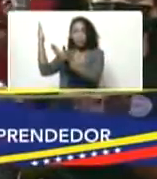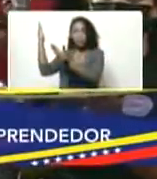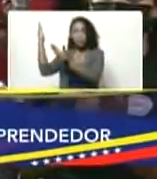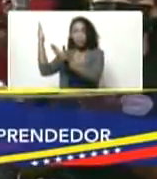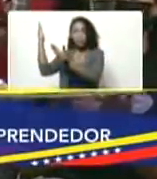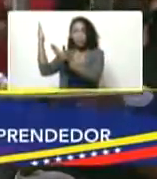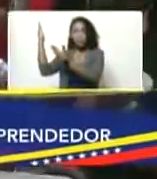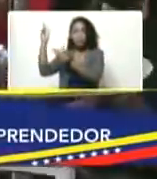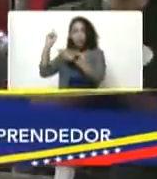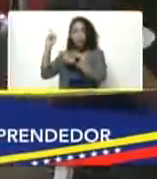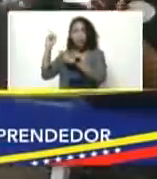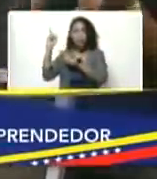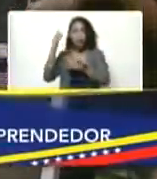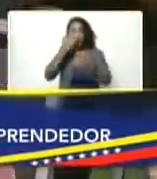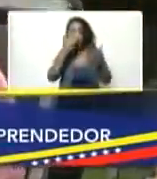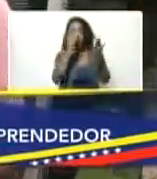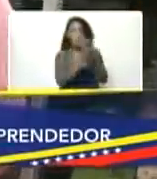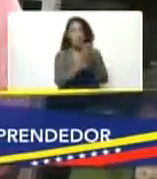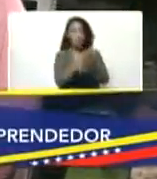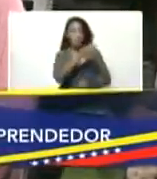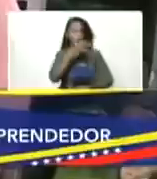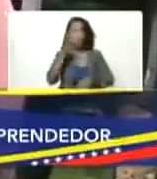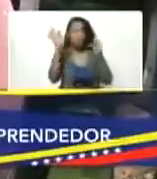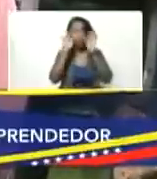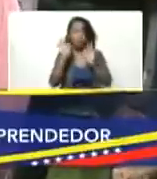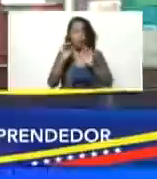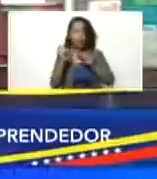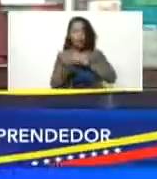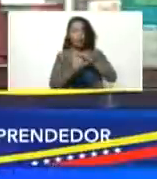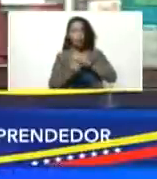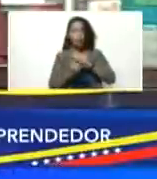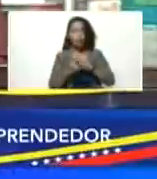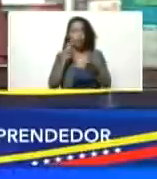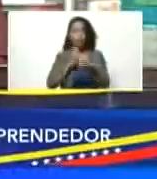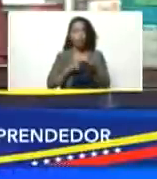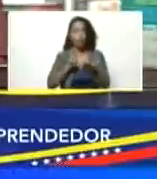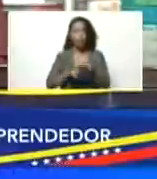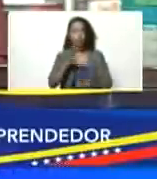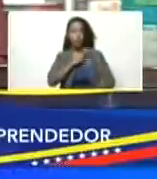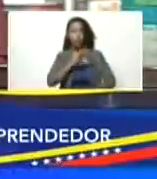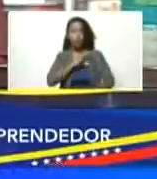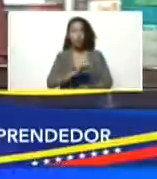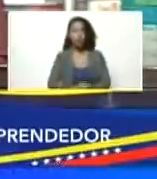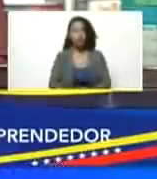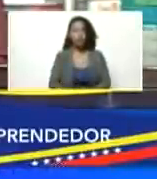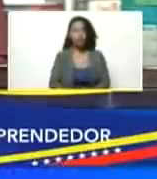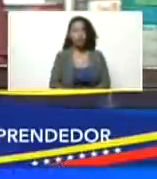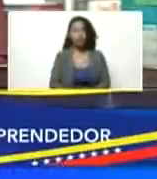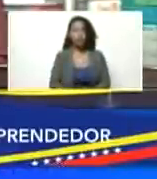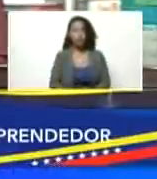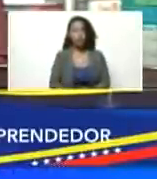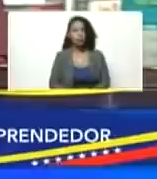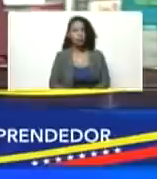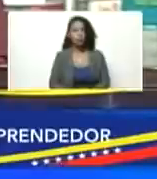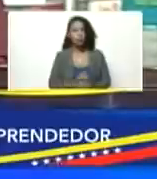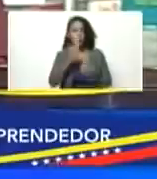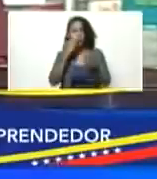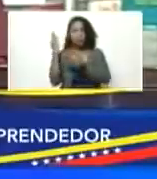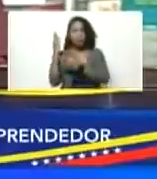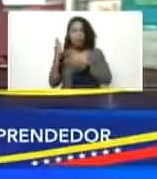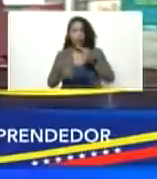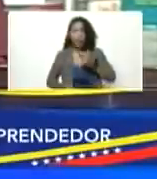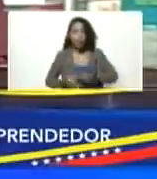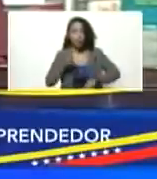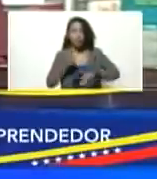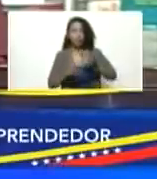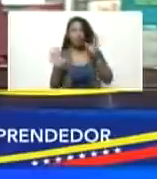Ella ha estado al frente de manera maravillosa del Instituto Venezolano de los Seguros Sociales. Hay que construir